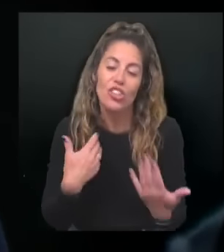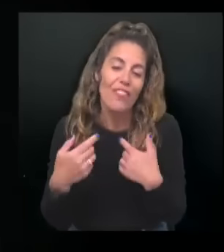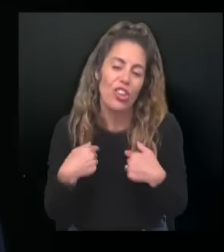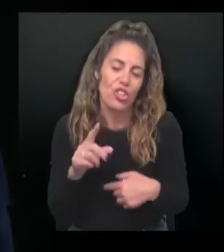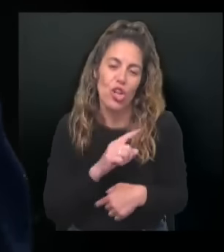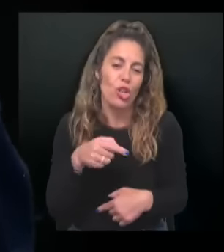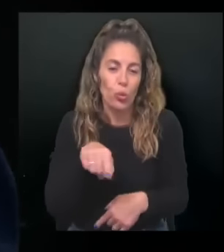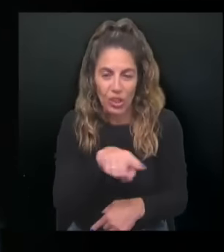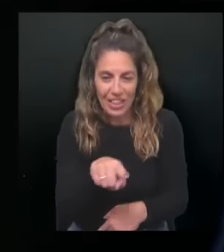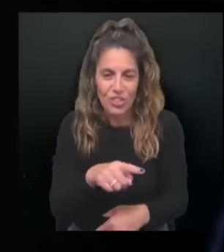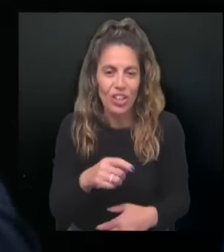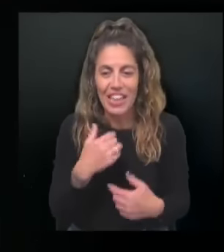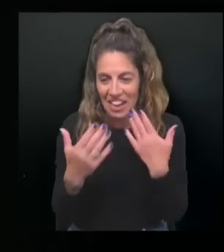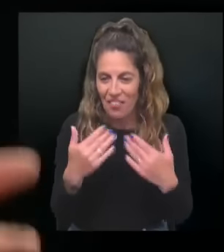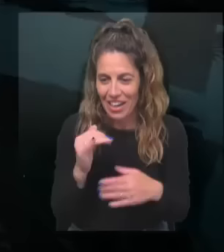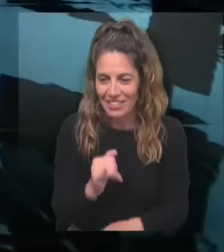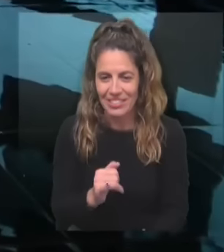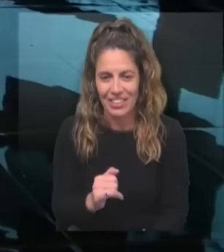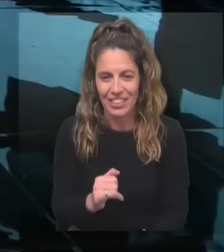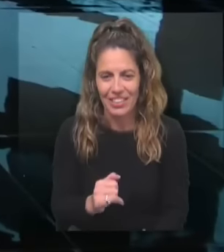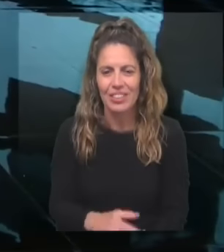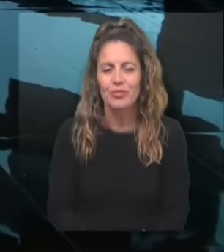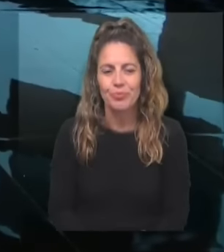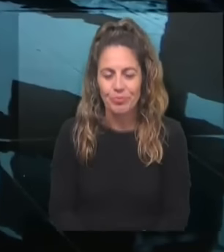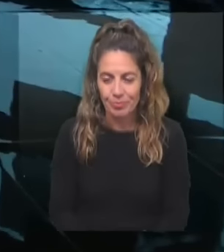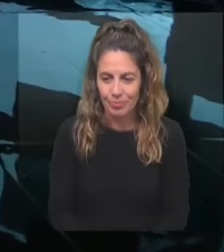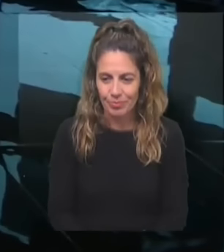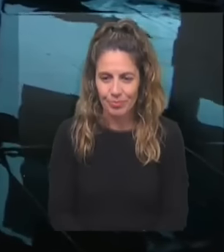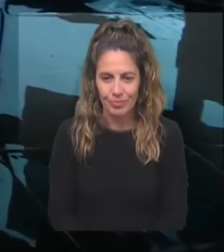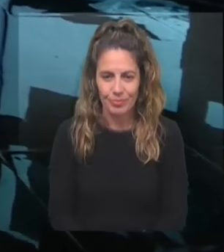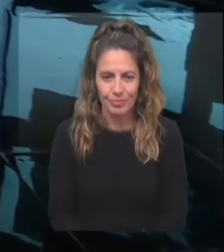perdón. los caminos que ayudan a... Y sí.